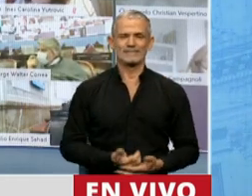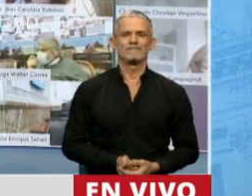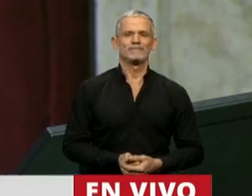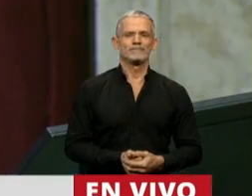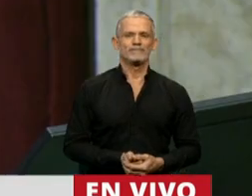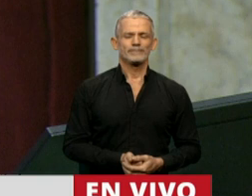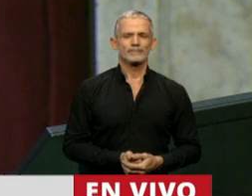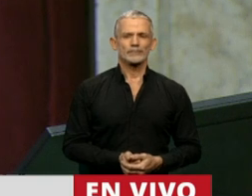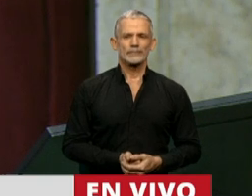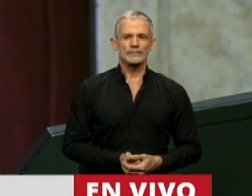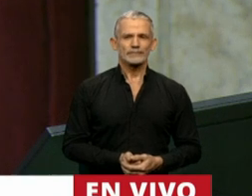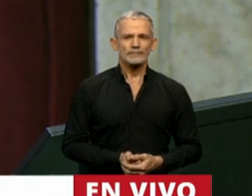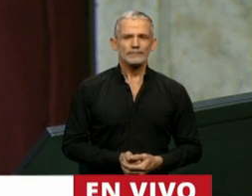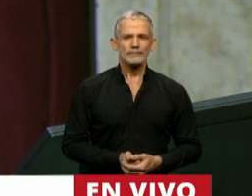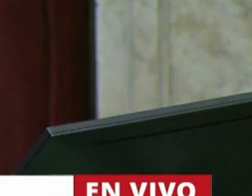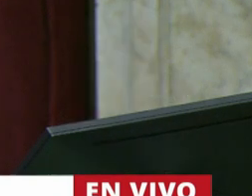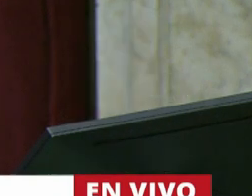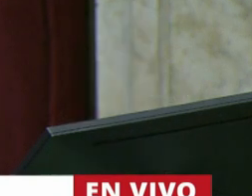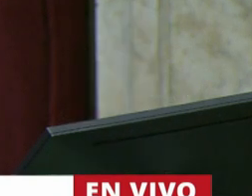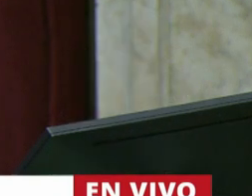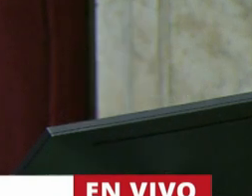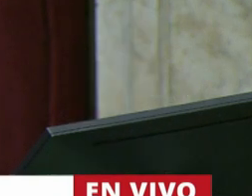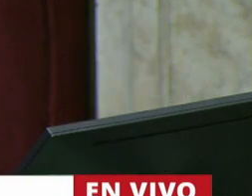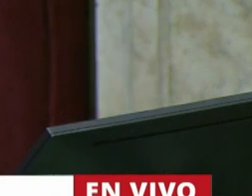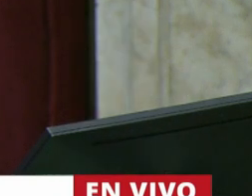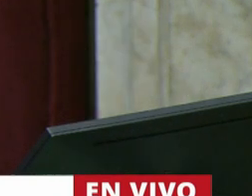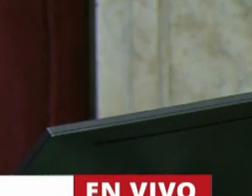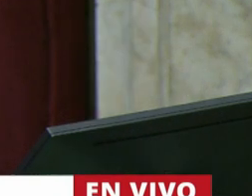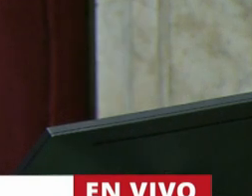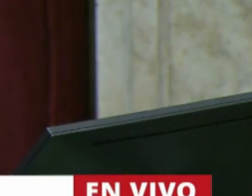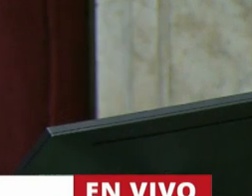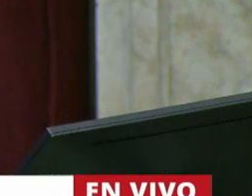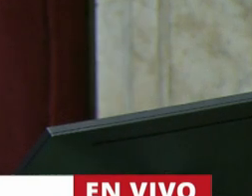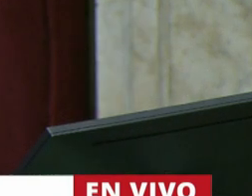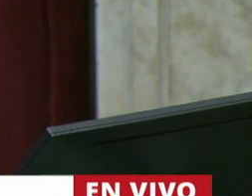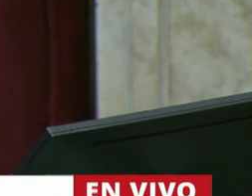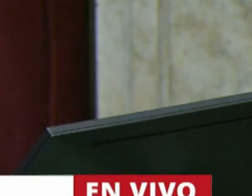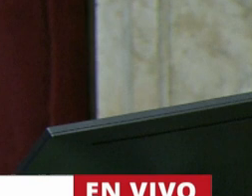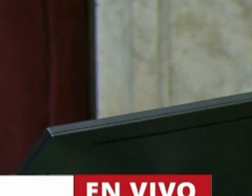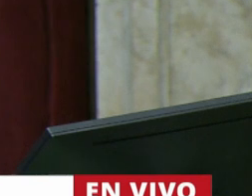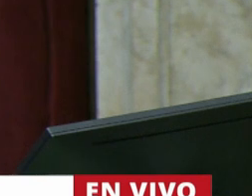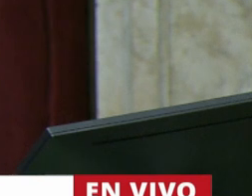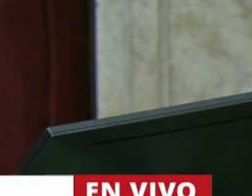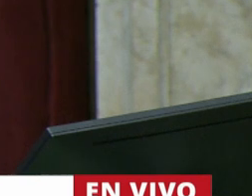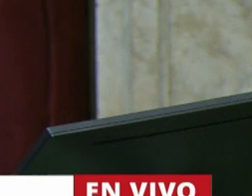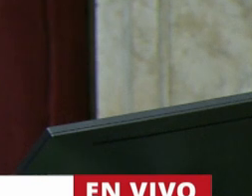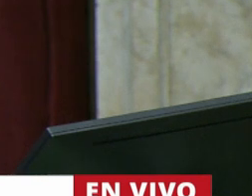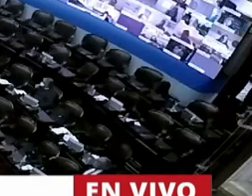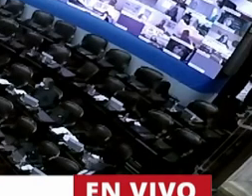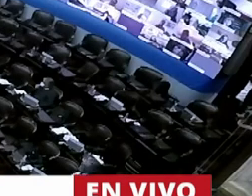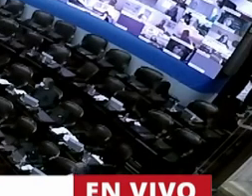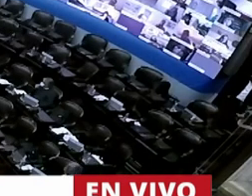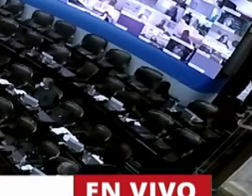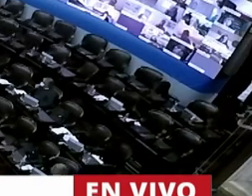gracias gracias diputada tiene la palabra la diputada Camila